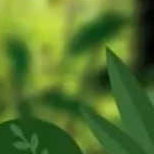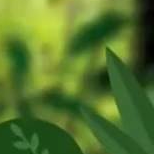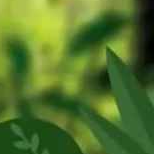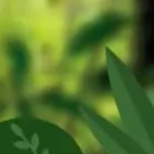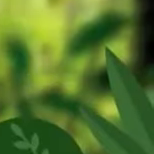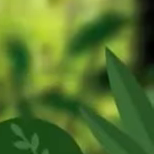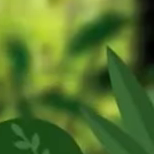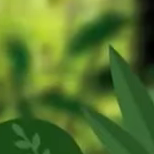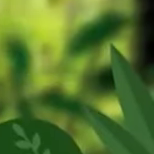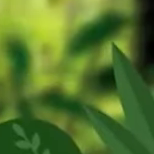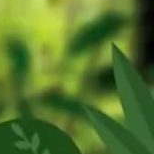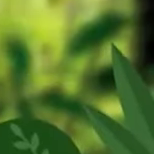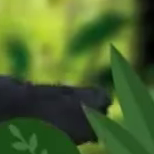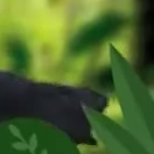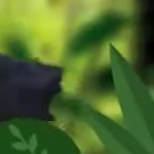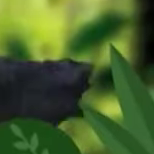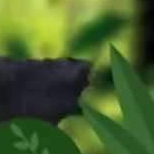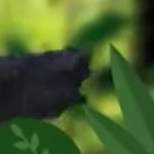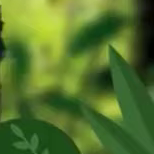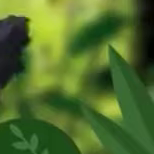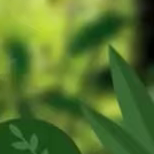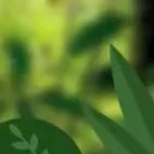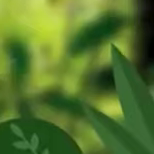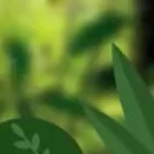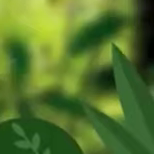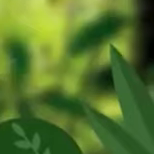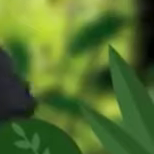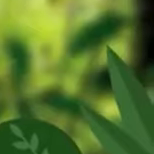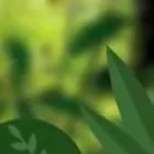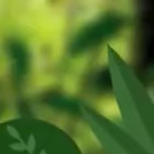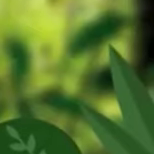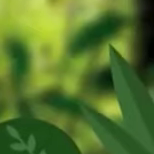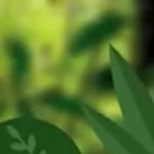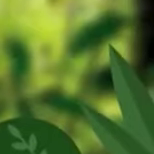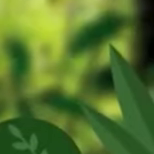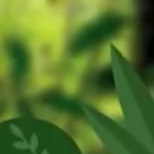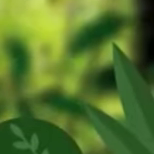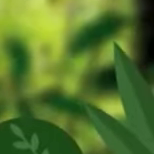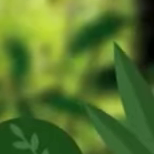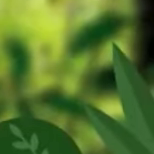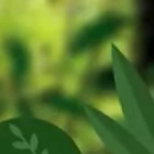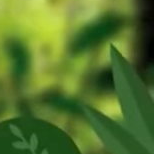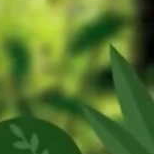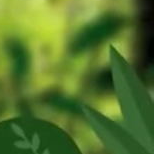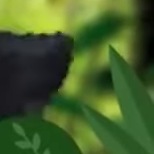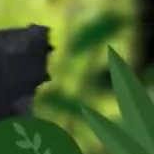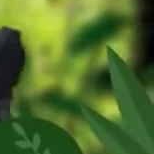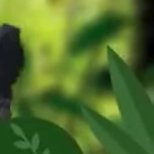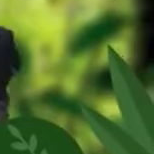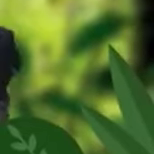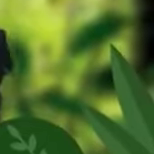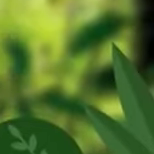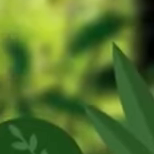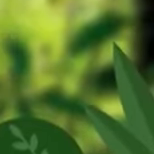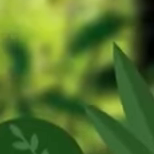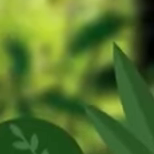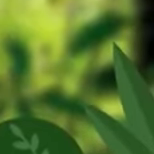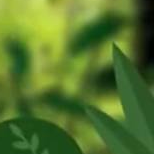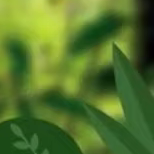¡Santas plumas de águila! ¡No se olviden de desinfectar todo, todo, todito,